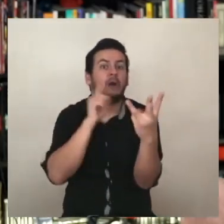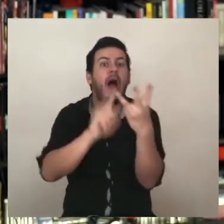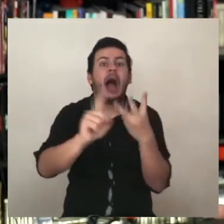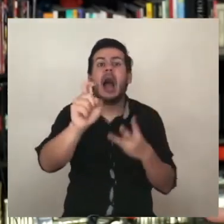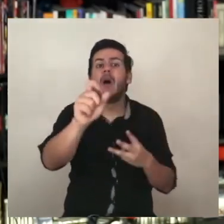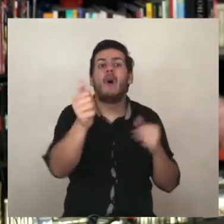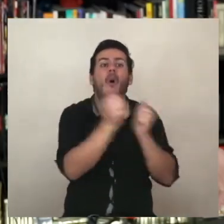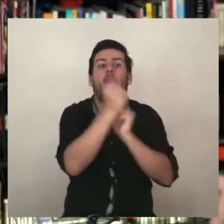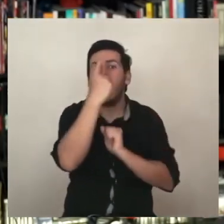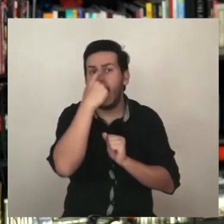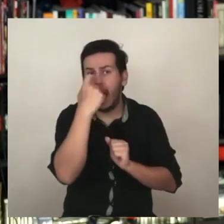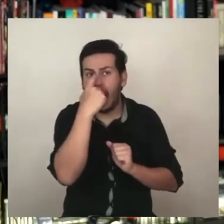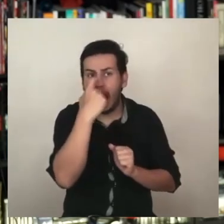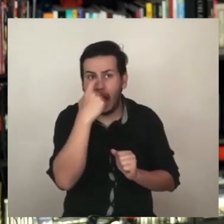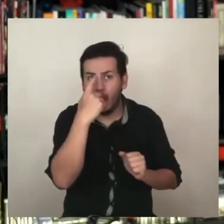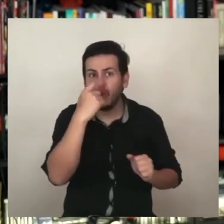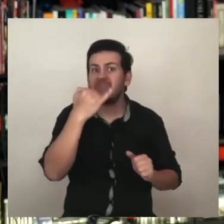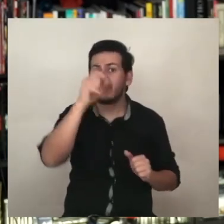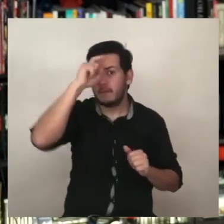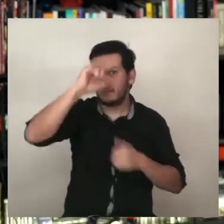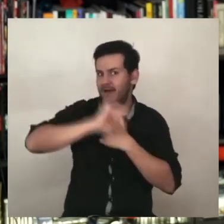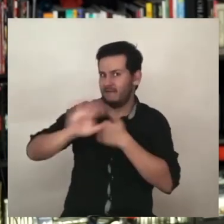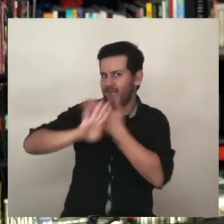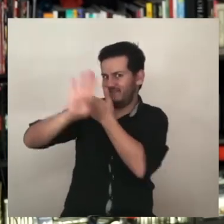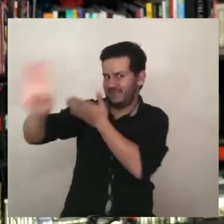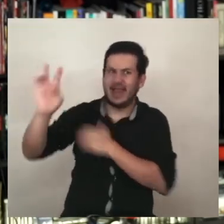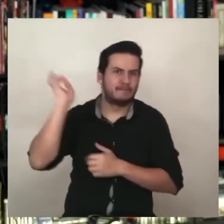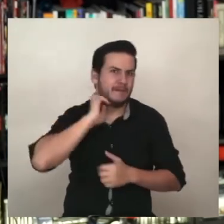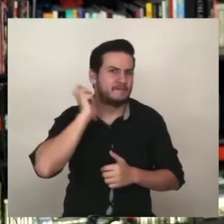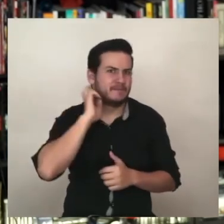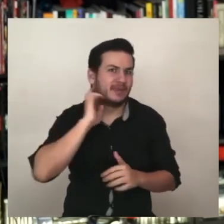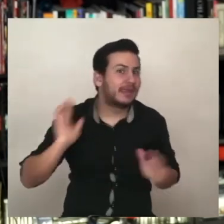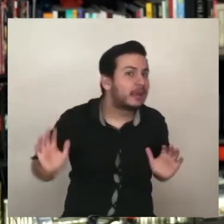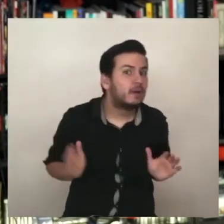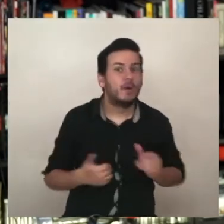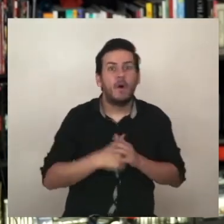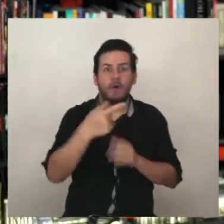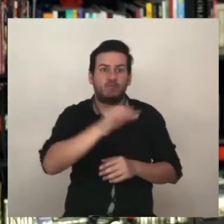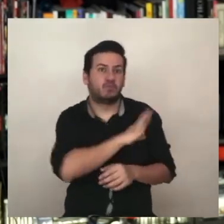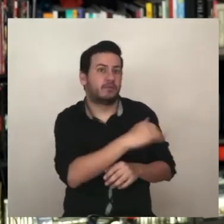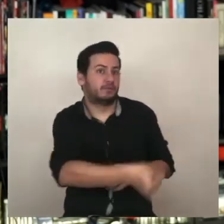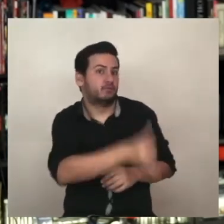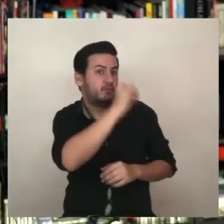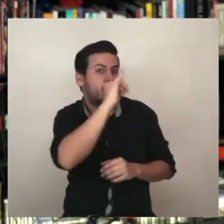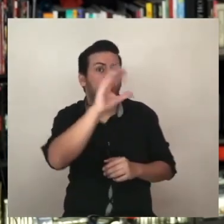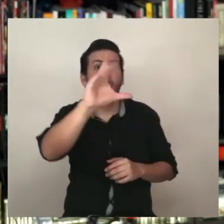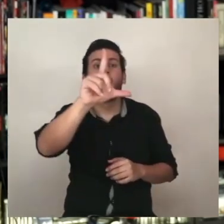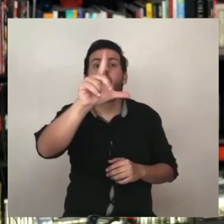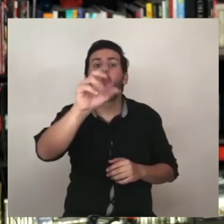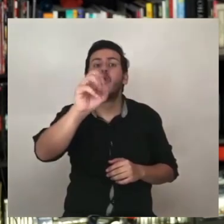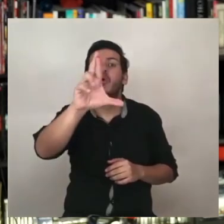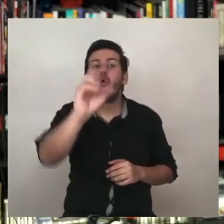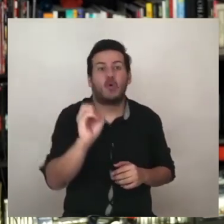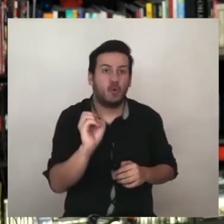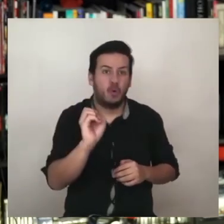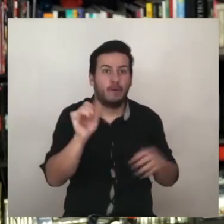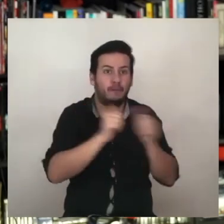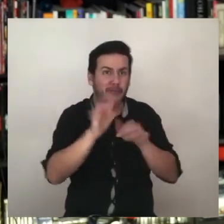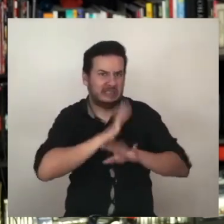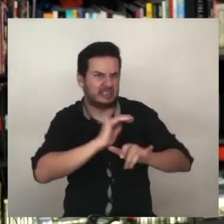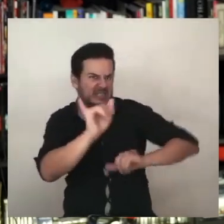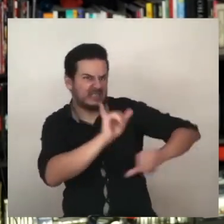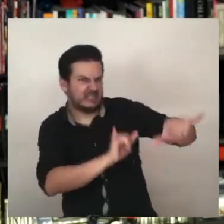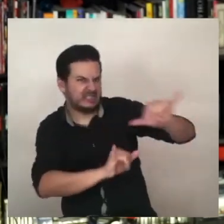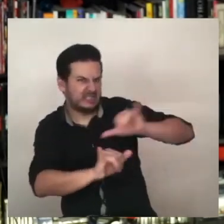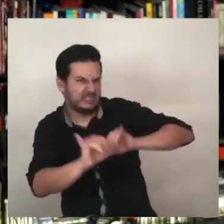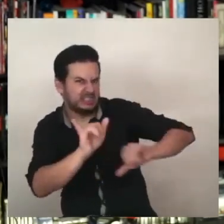para de paso eliminar al virus y a los vampiros de la familia. O también puedes beber cloro, que es al tiempo una muestra de cómo esa materia de química de la que